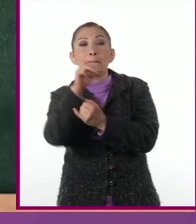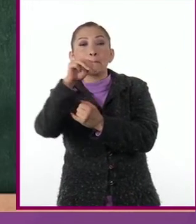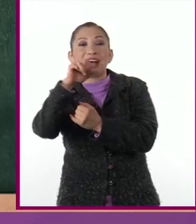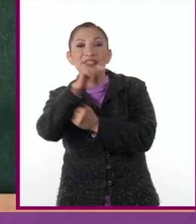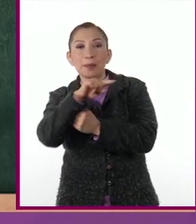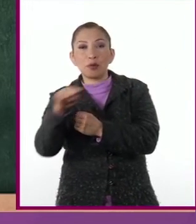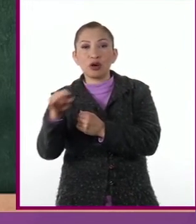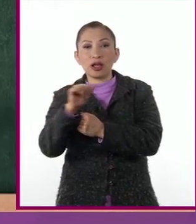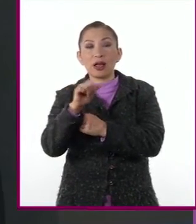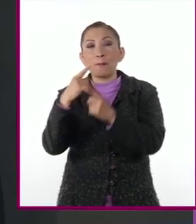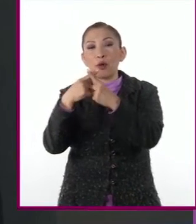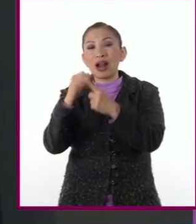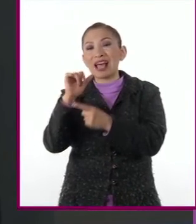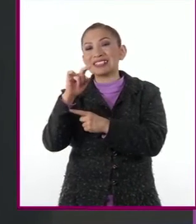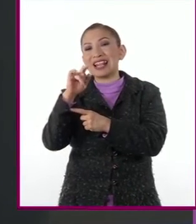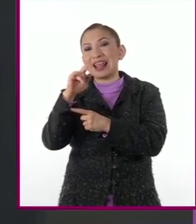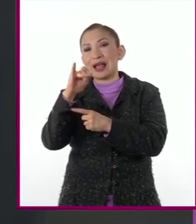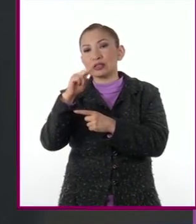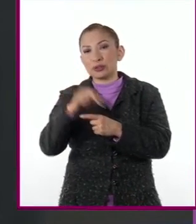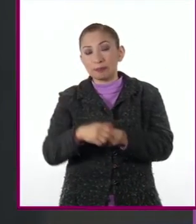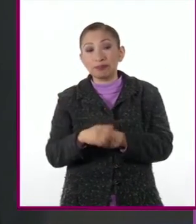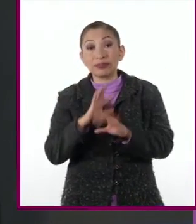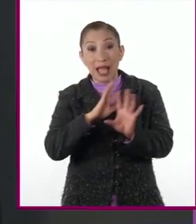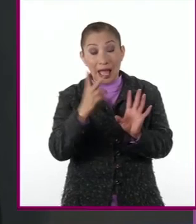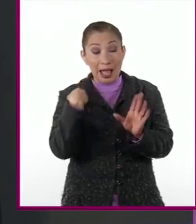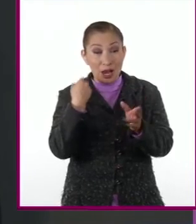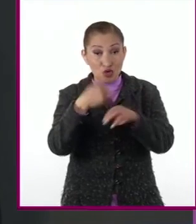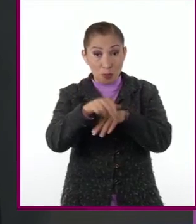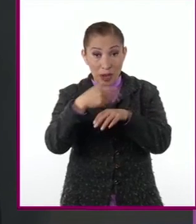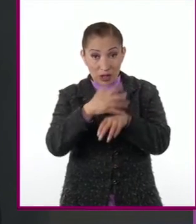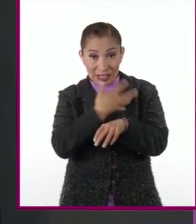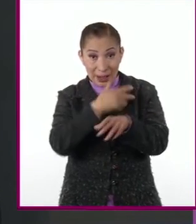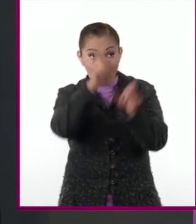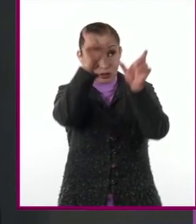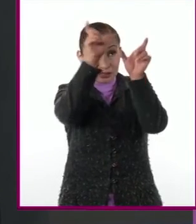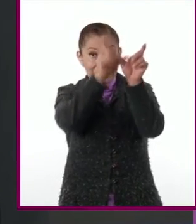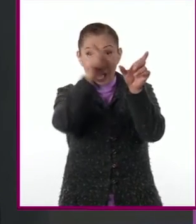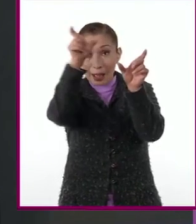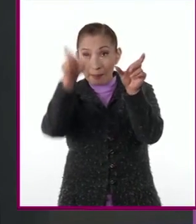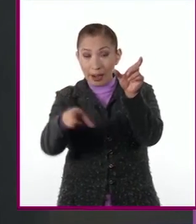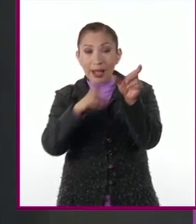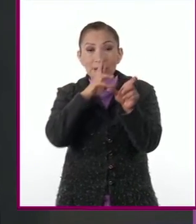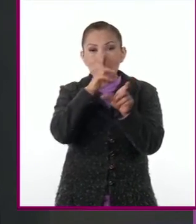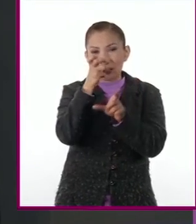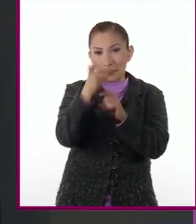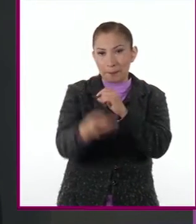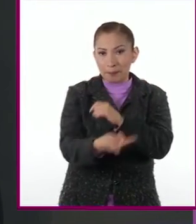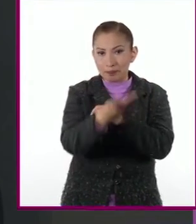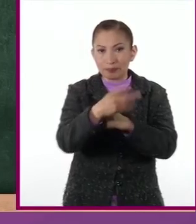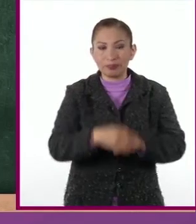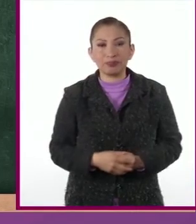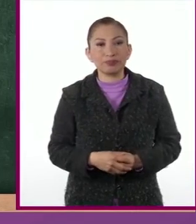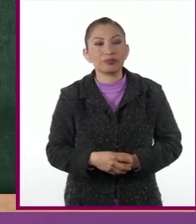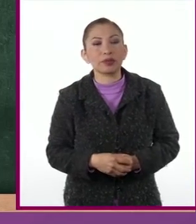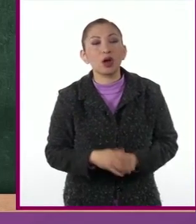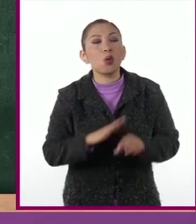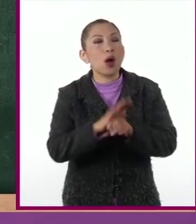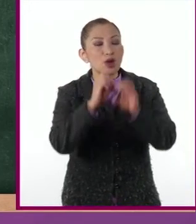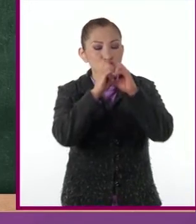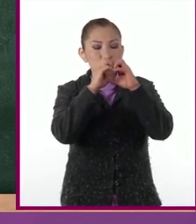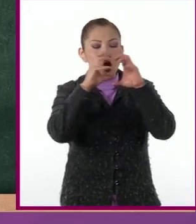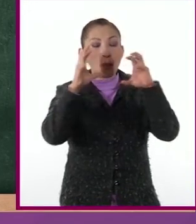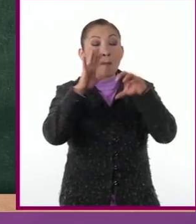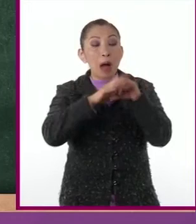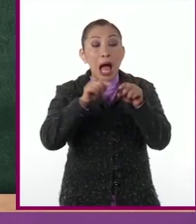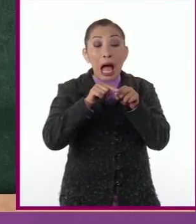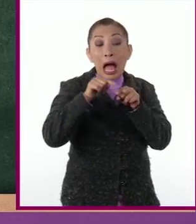masa por la aceleración. Finalmente, con los valores que tenemos en la tabla, respondimos a estas preguntas. ¿Qué globo